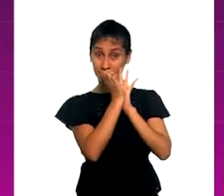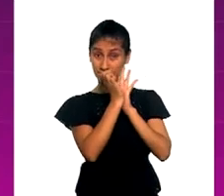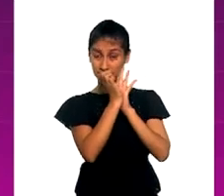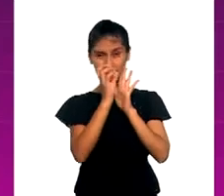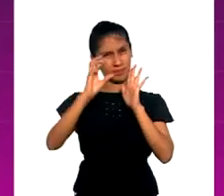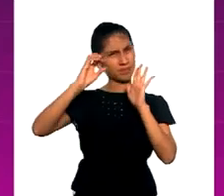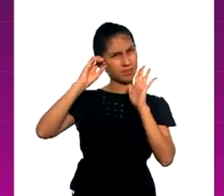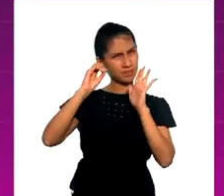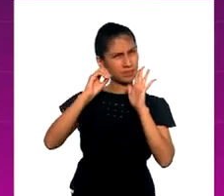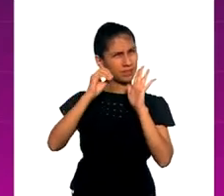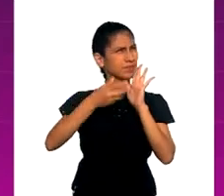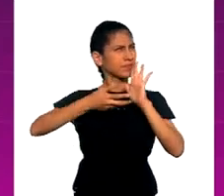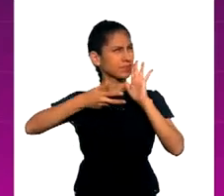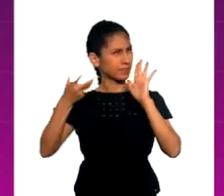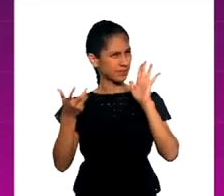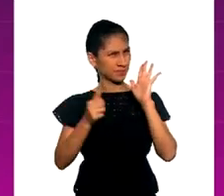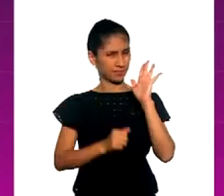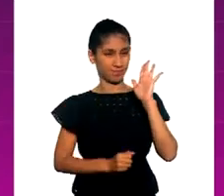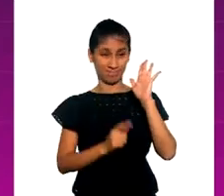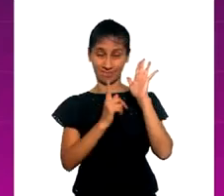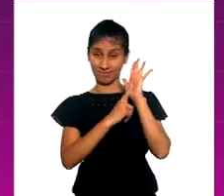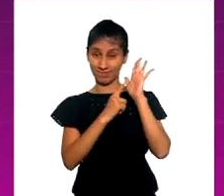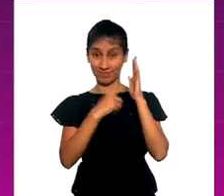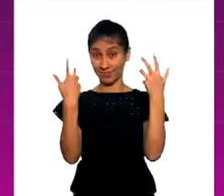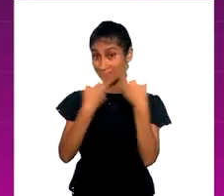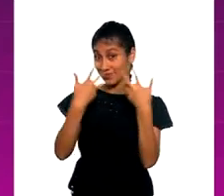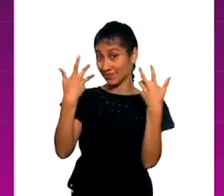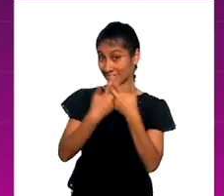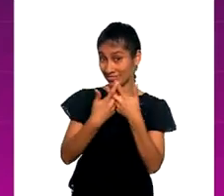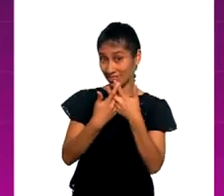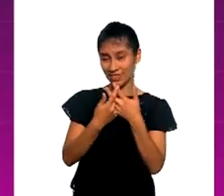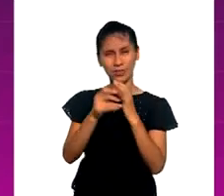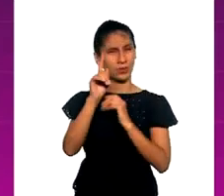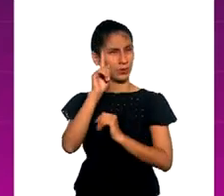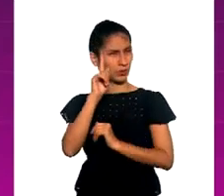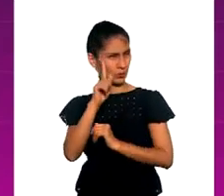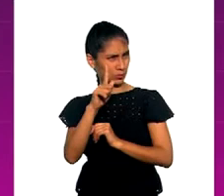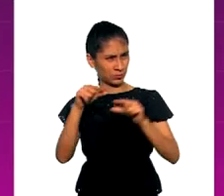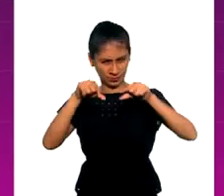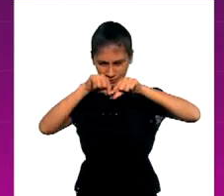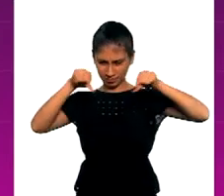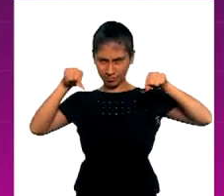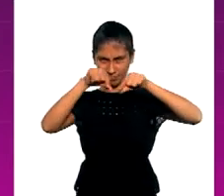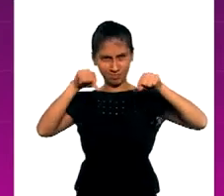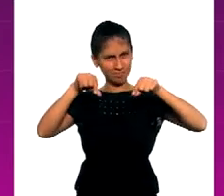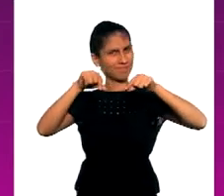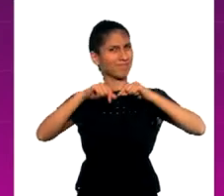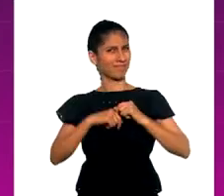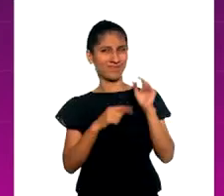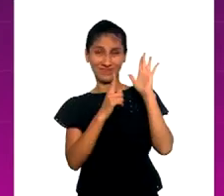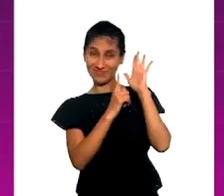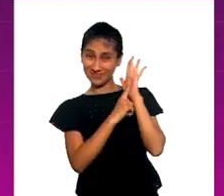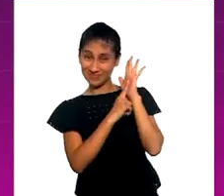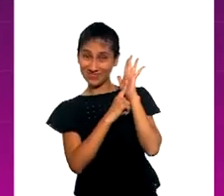del transportador debe coincidir con una de las líneas rectas